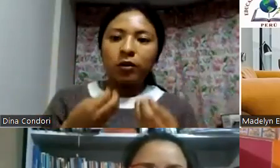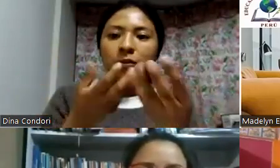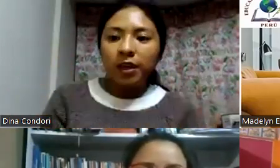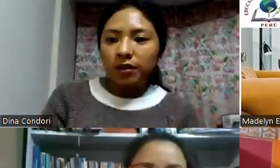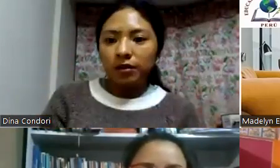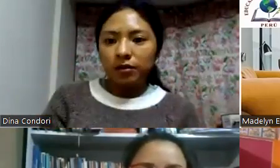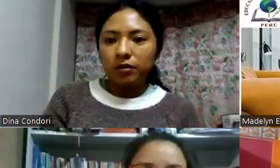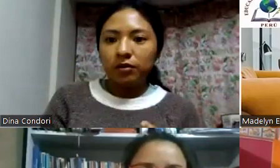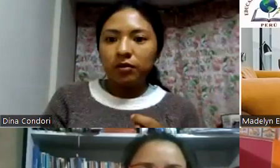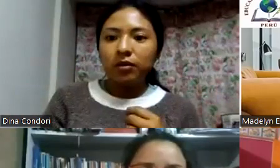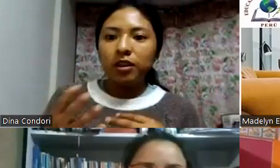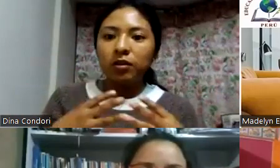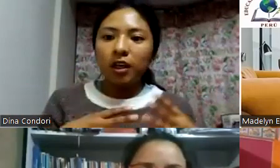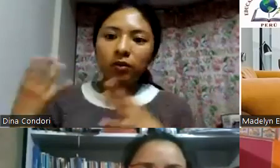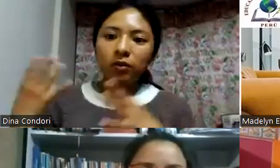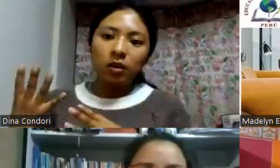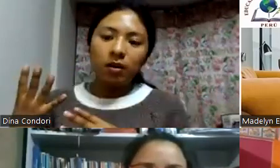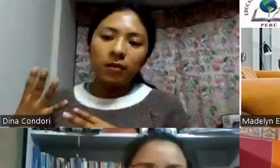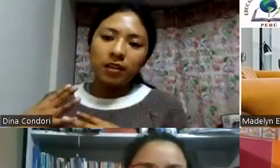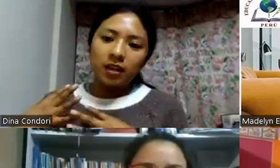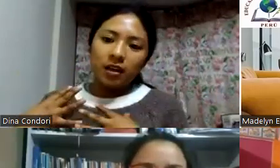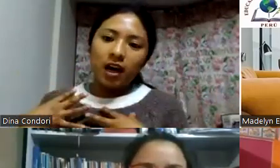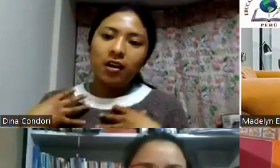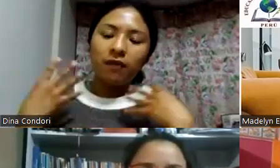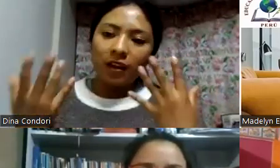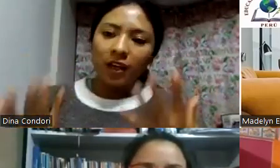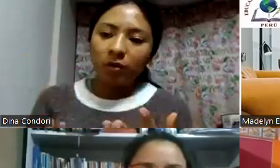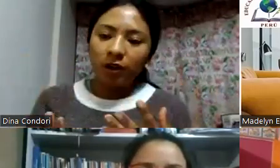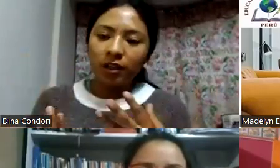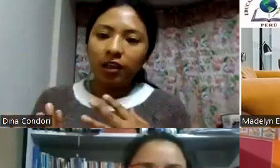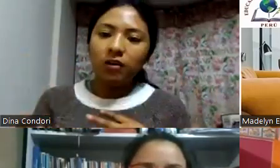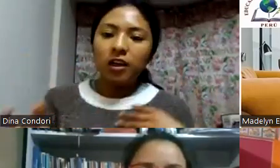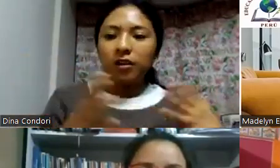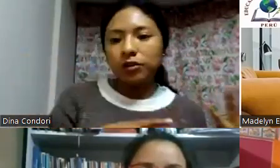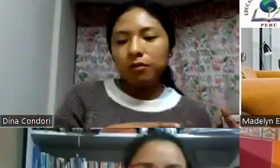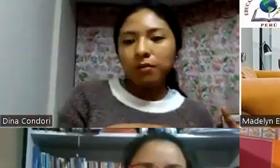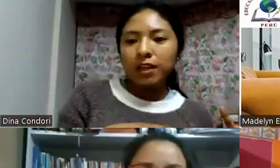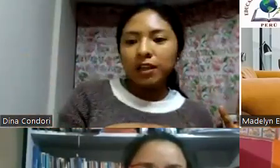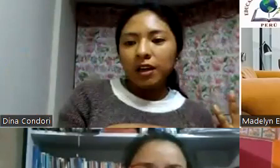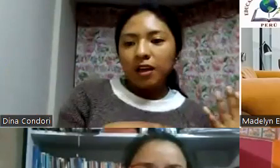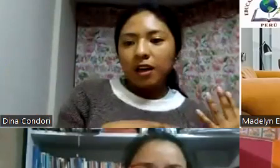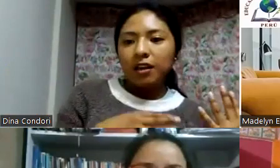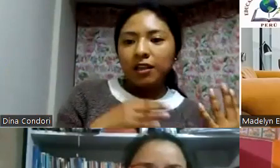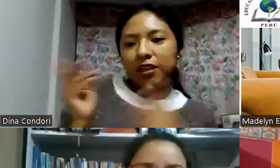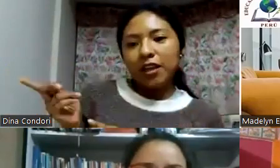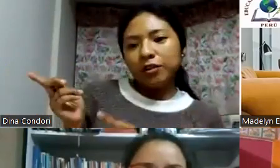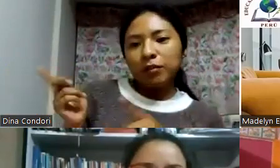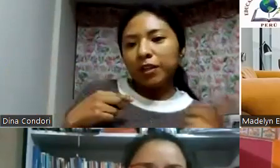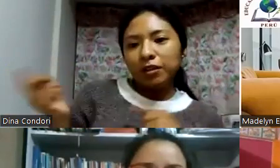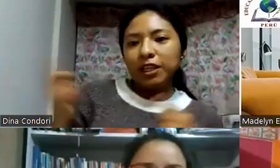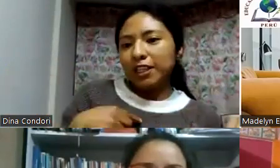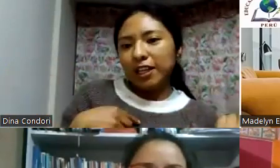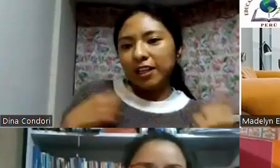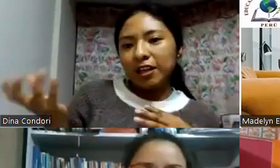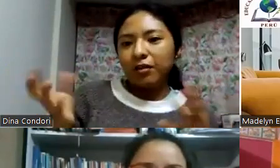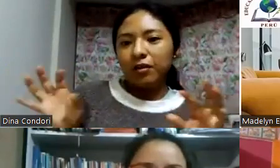su argumento, ¿no? Sino que uno iba más a defender su partido y el otro iba más a decir que el otro